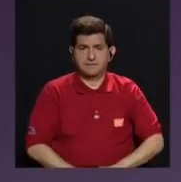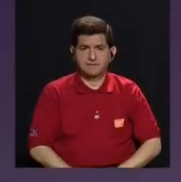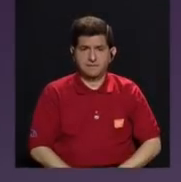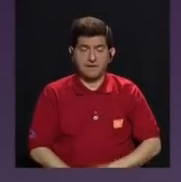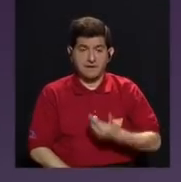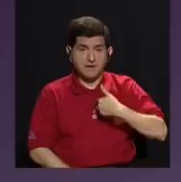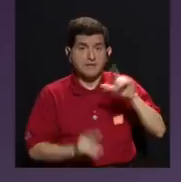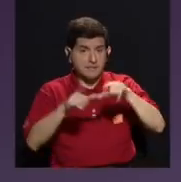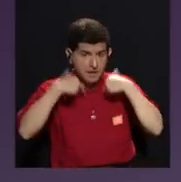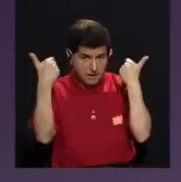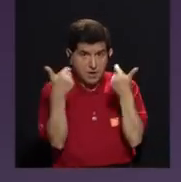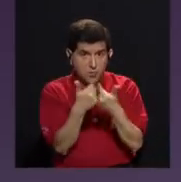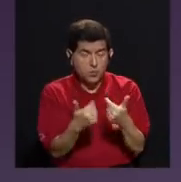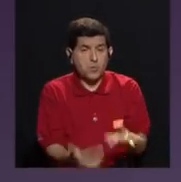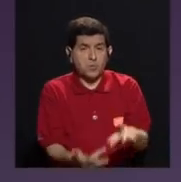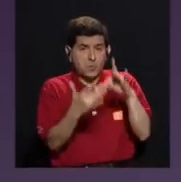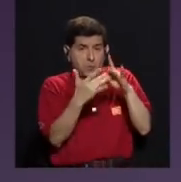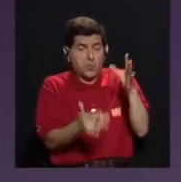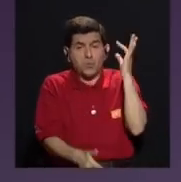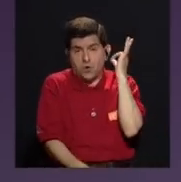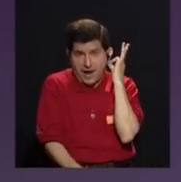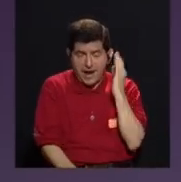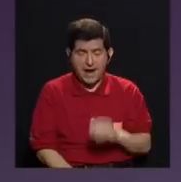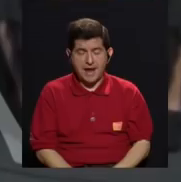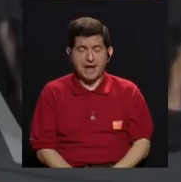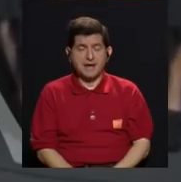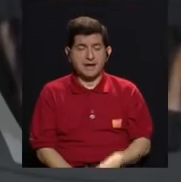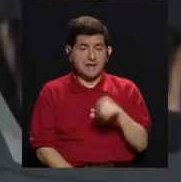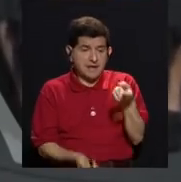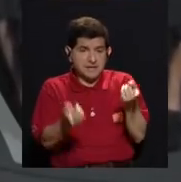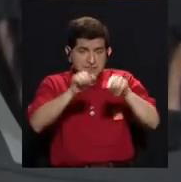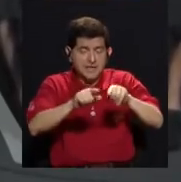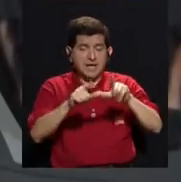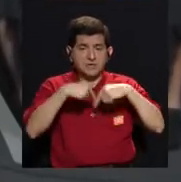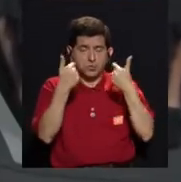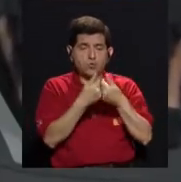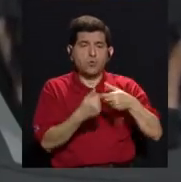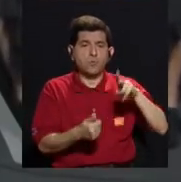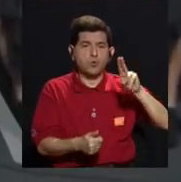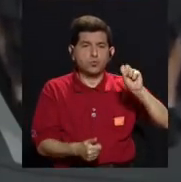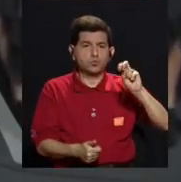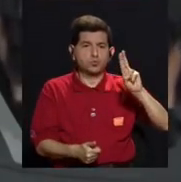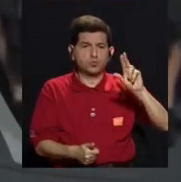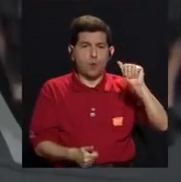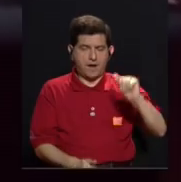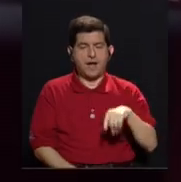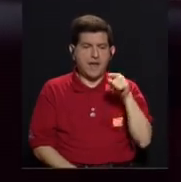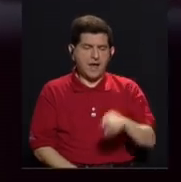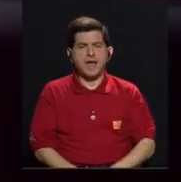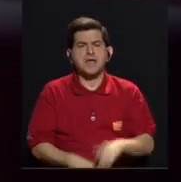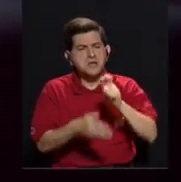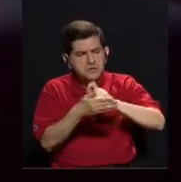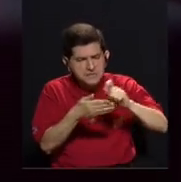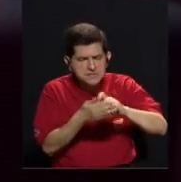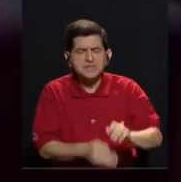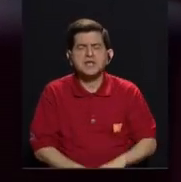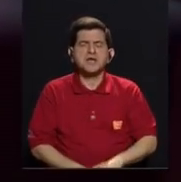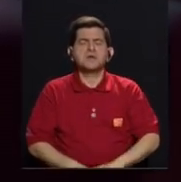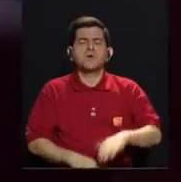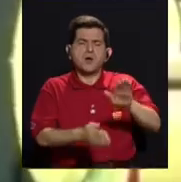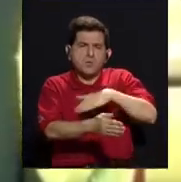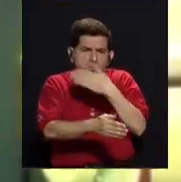tenemos un grupo exclusivamente de mujeres el grupo suba así que están escribiendo están tocando están cantando y